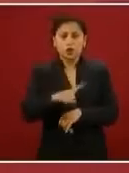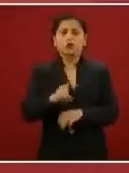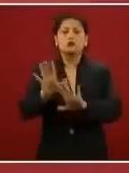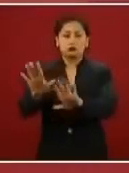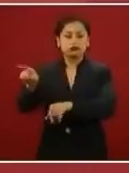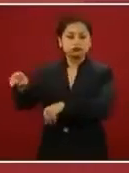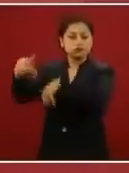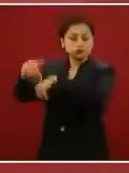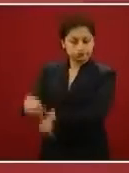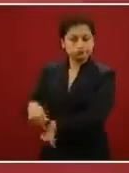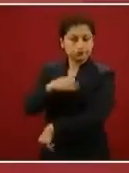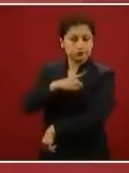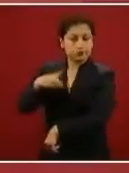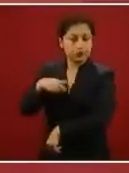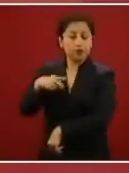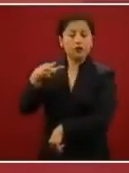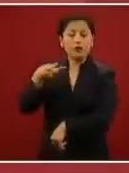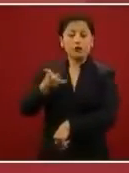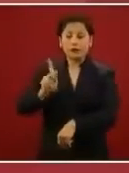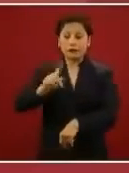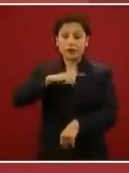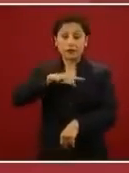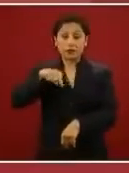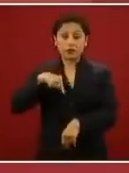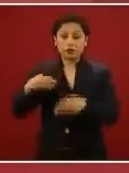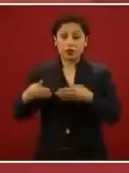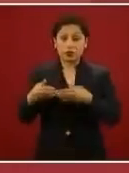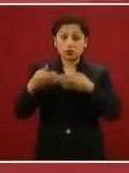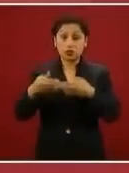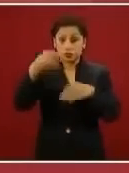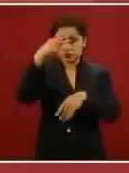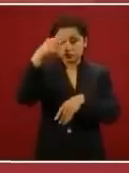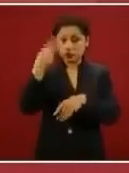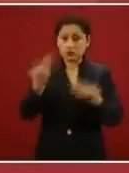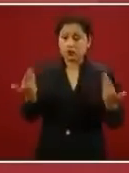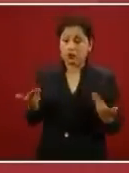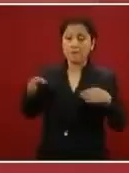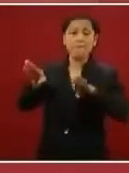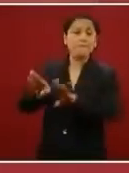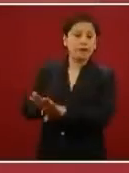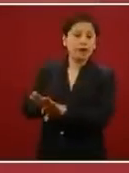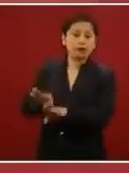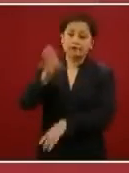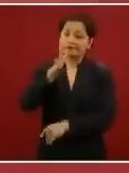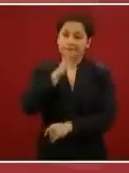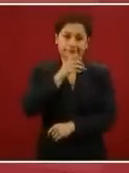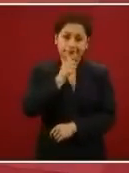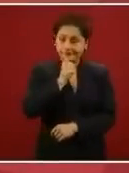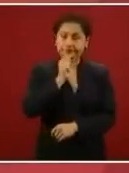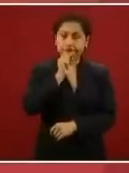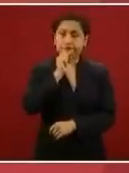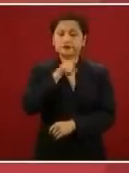pero no podemos cerrar nuestros puertos, ni cerrar nuestros